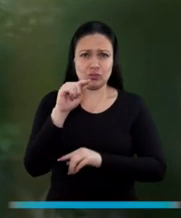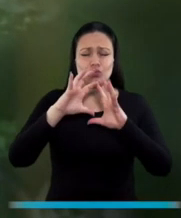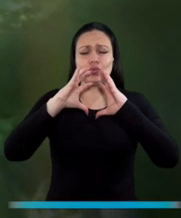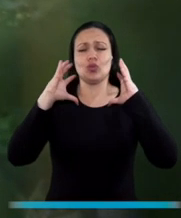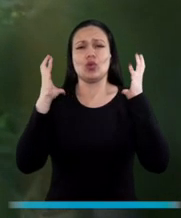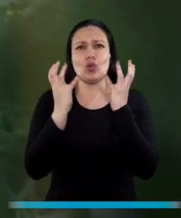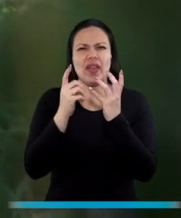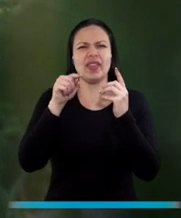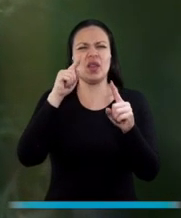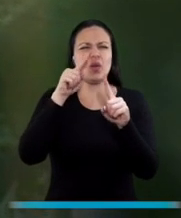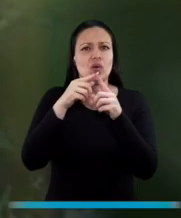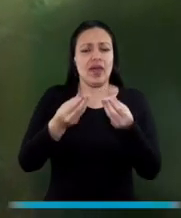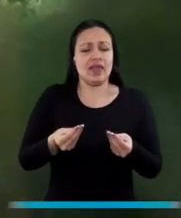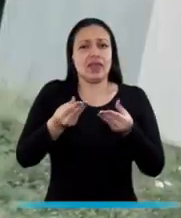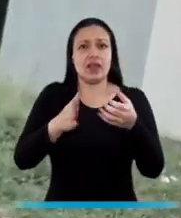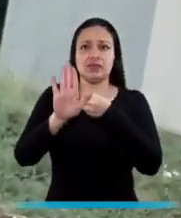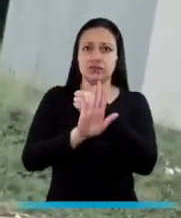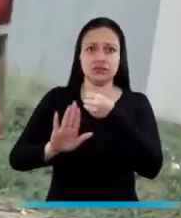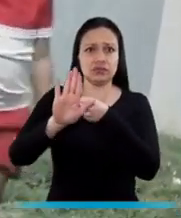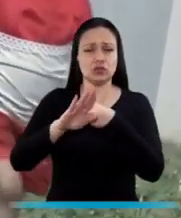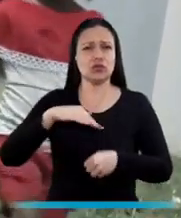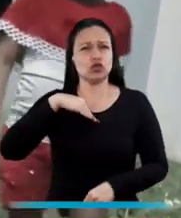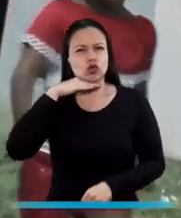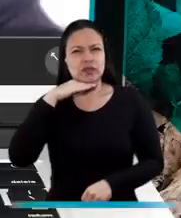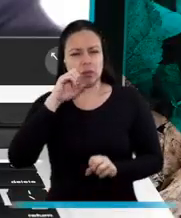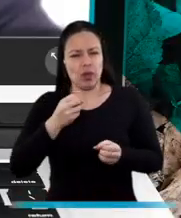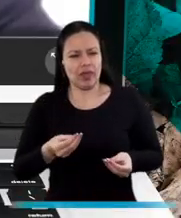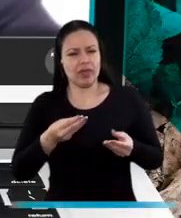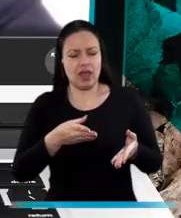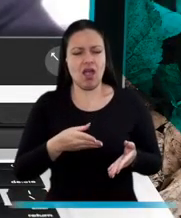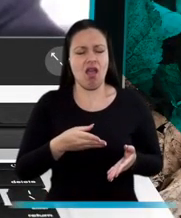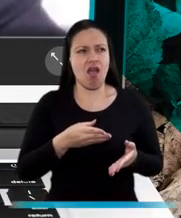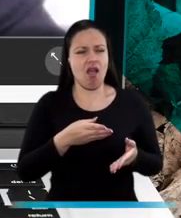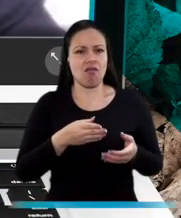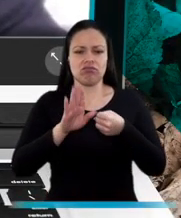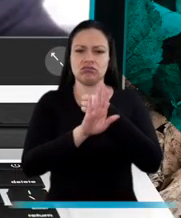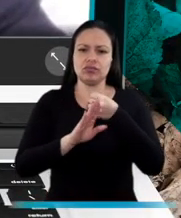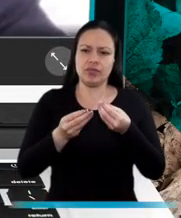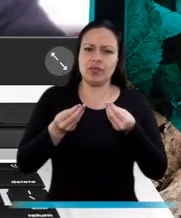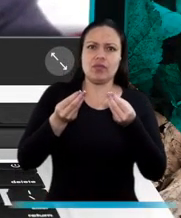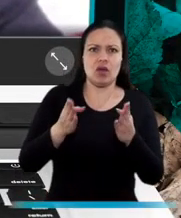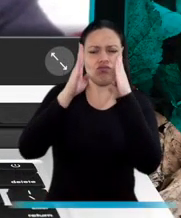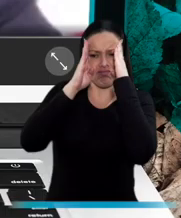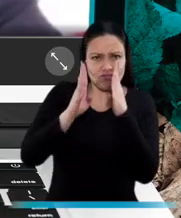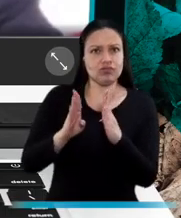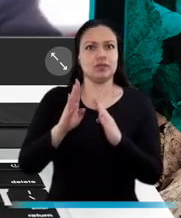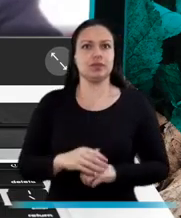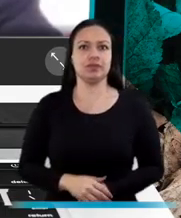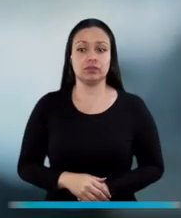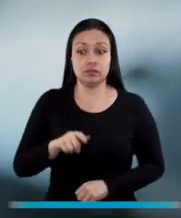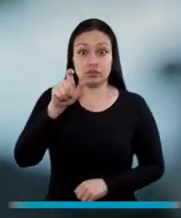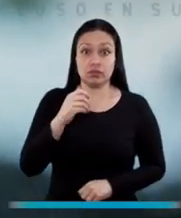mundo un esquema de protección amplio y suficiente, de tal manera que sus demandas de protección sean